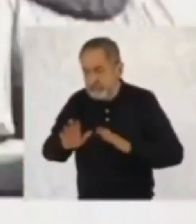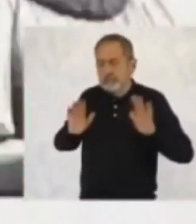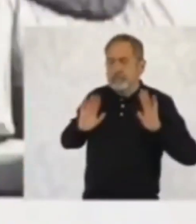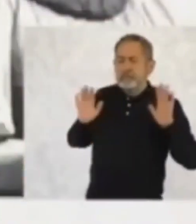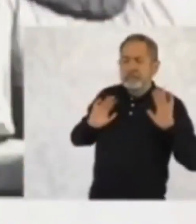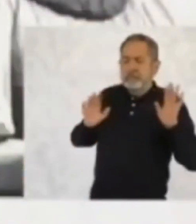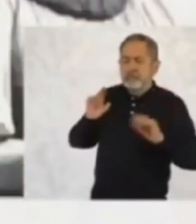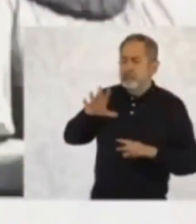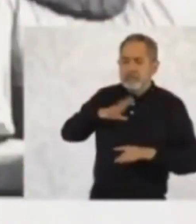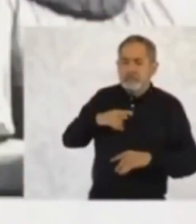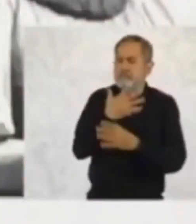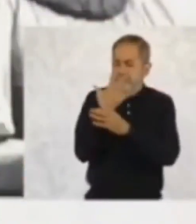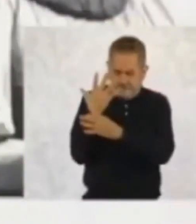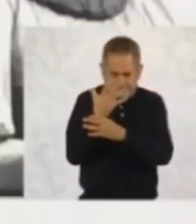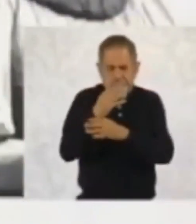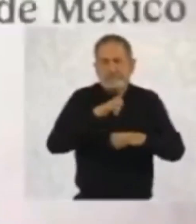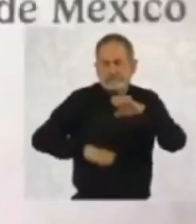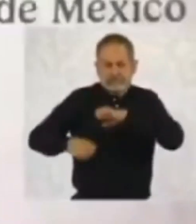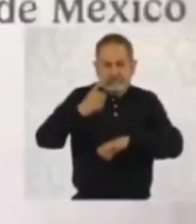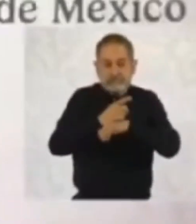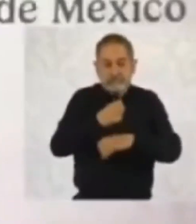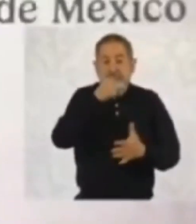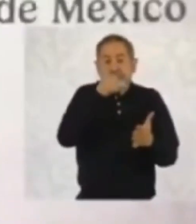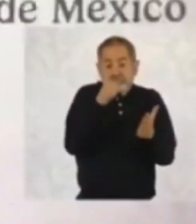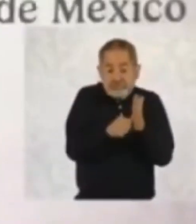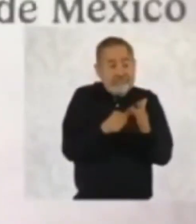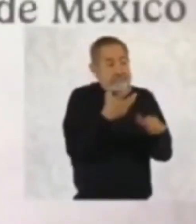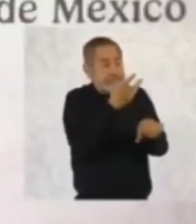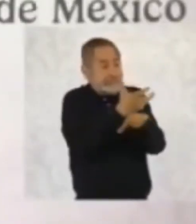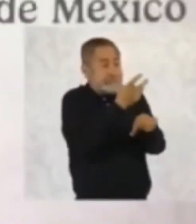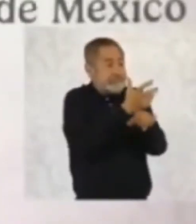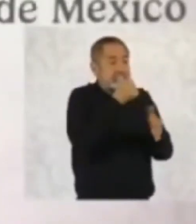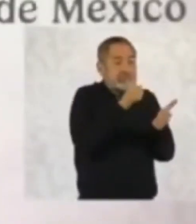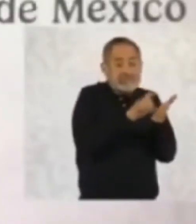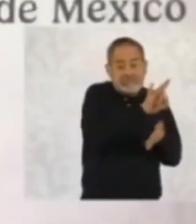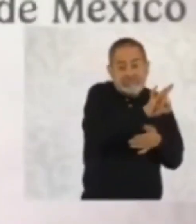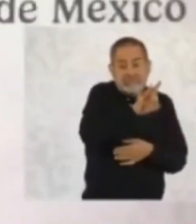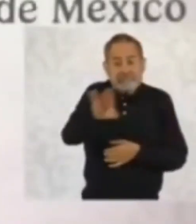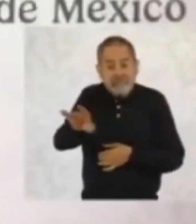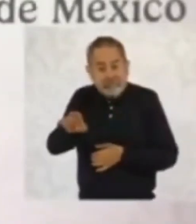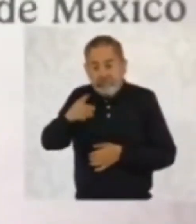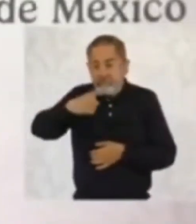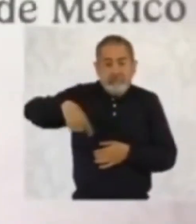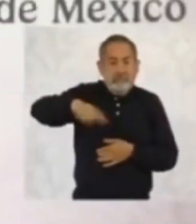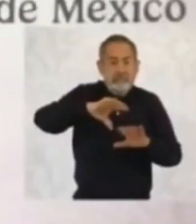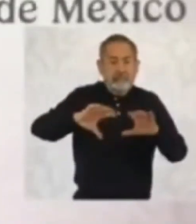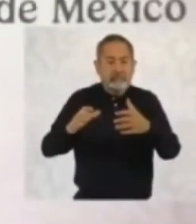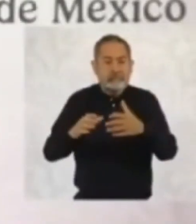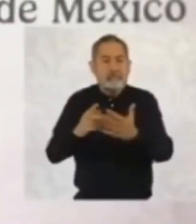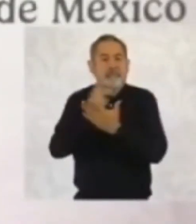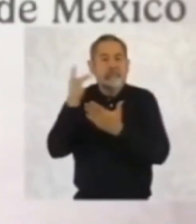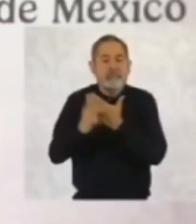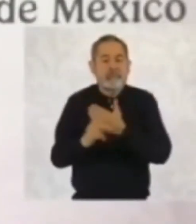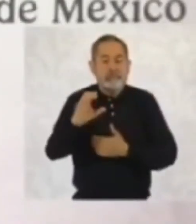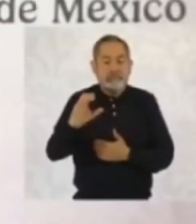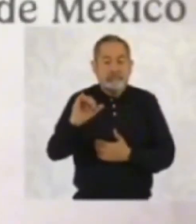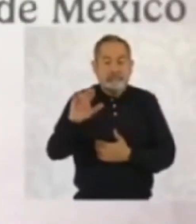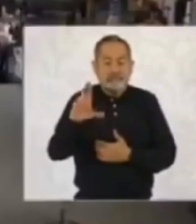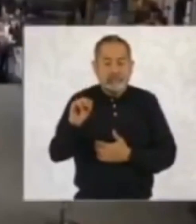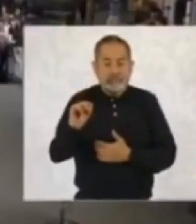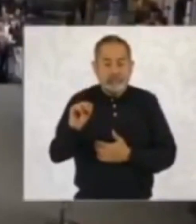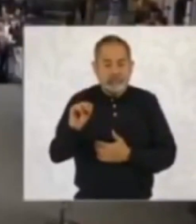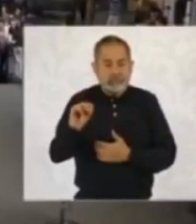es importante que es una carta que le envía la Embajada de Estados Unidos al programa de Ciro Gómez Leiva. No sé si lo